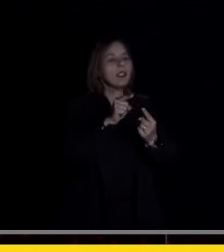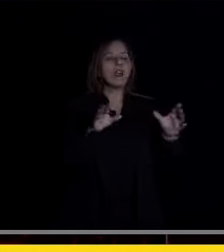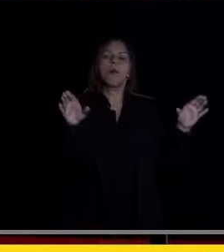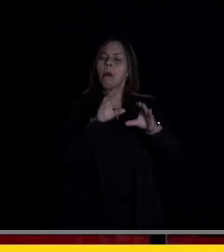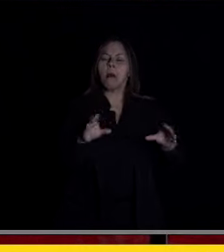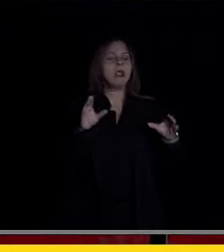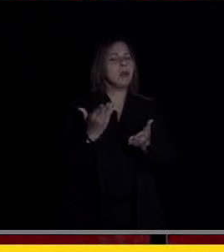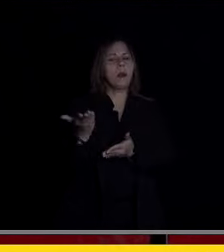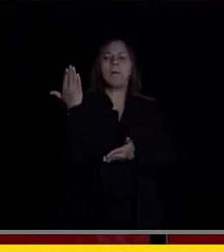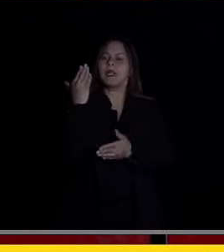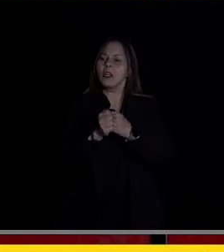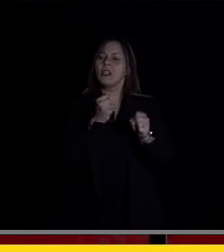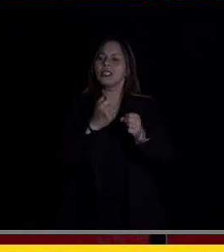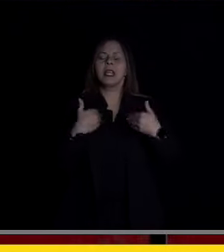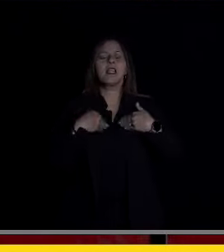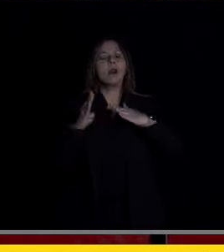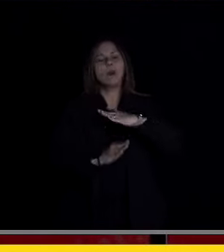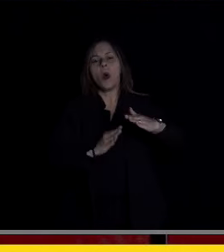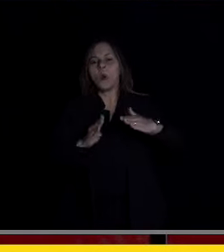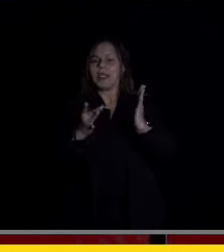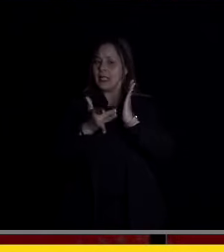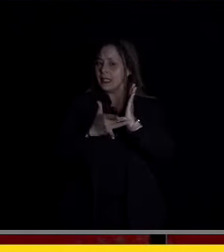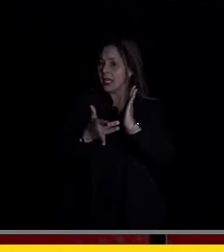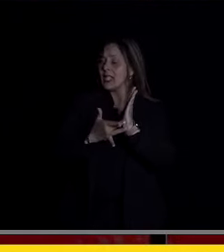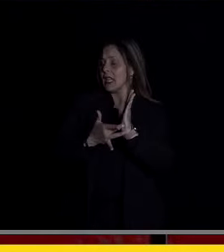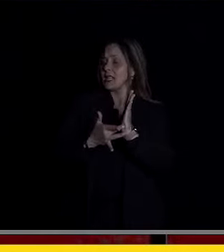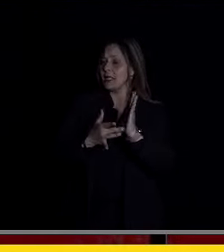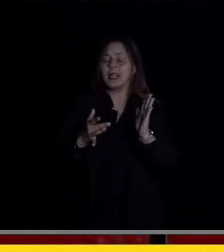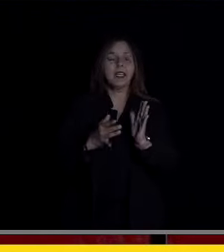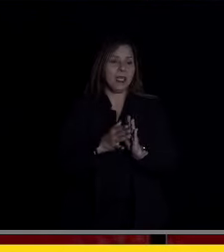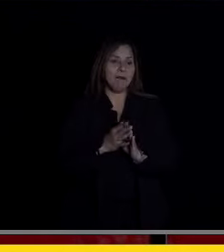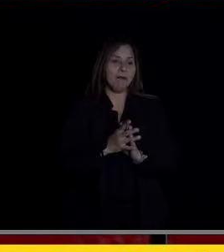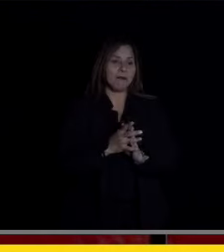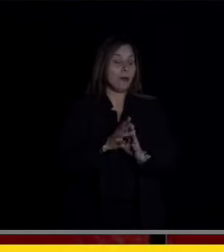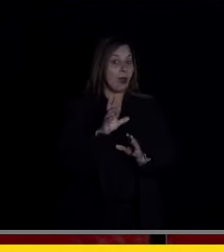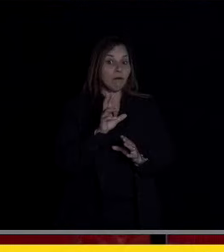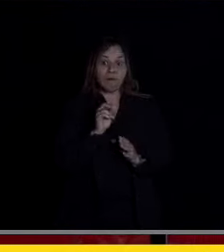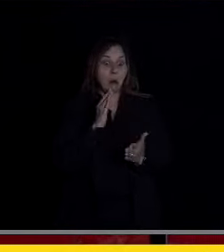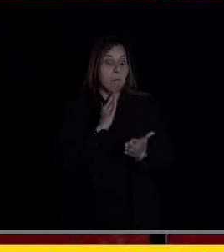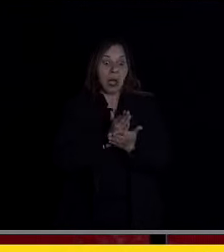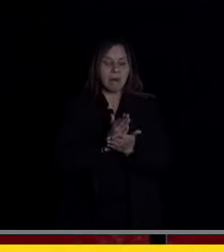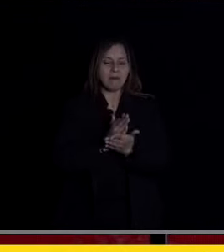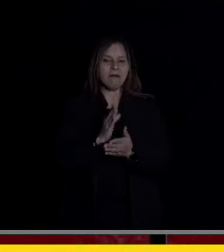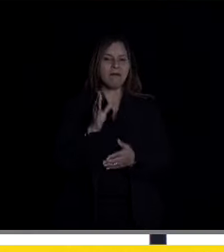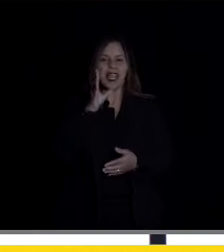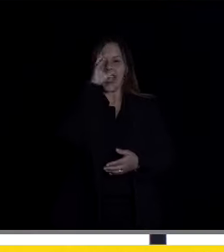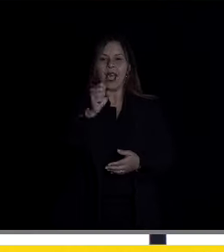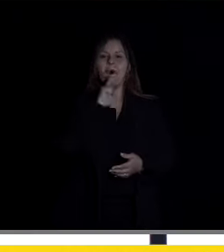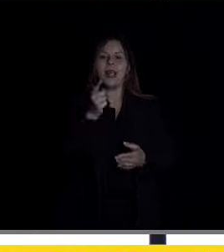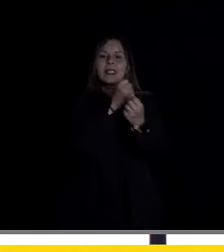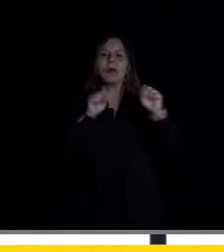años, teniendo como base la tecnología, la innovación y la creatividad. Y no nos detenemos, y Caguas es seguridad y